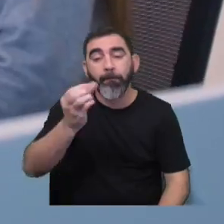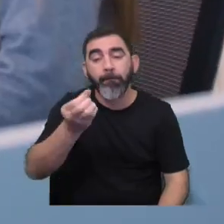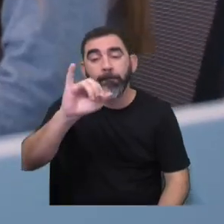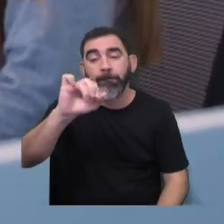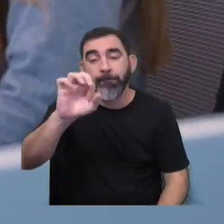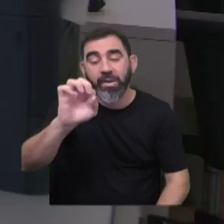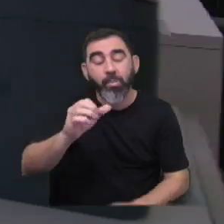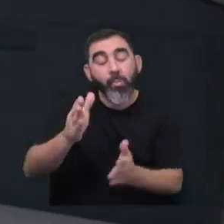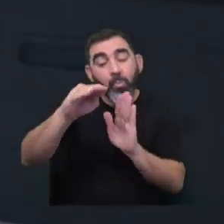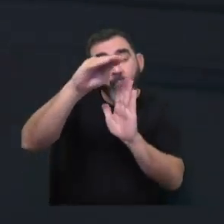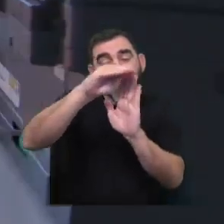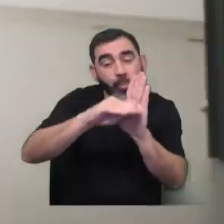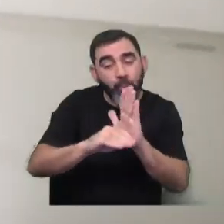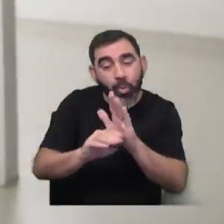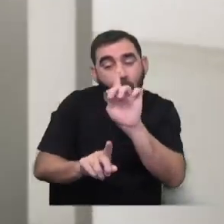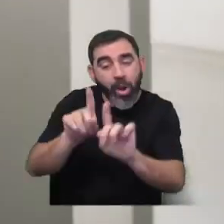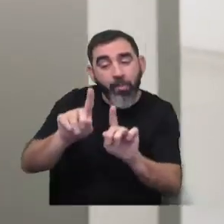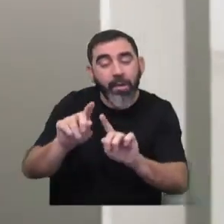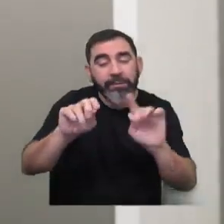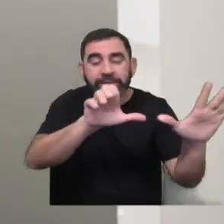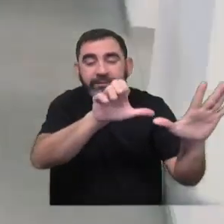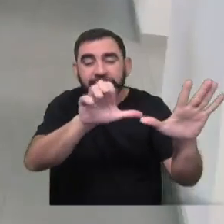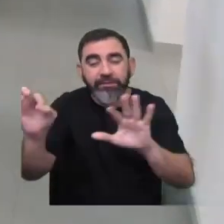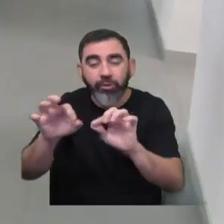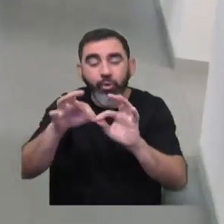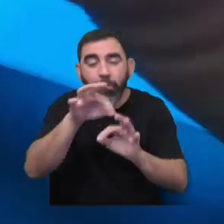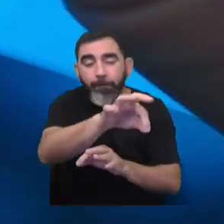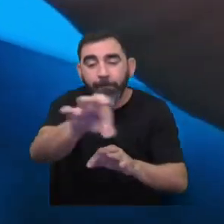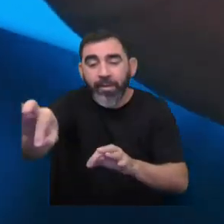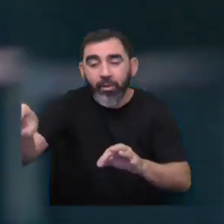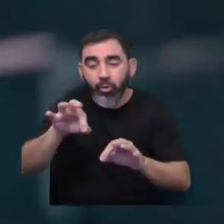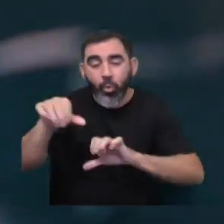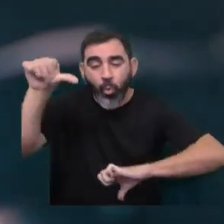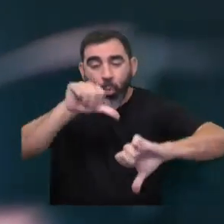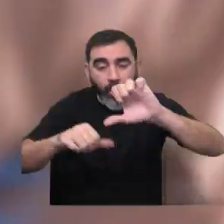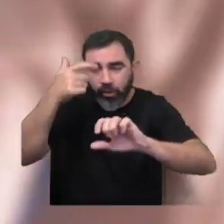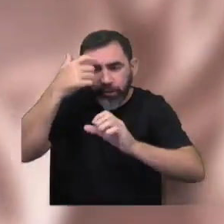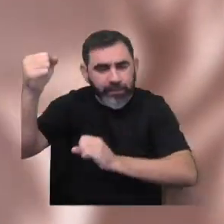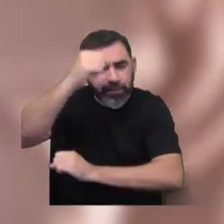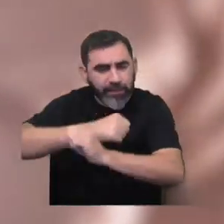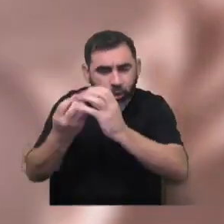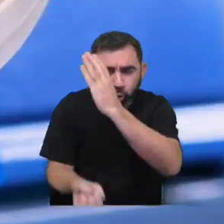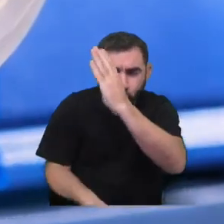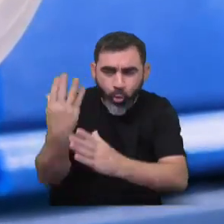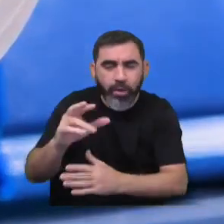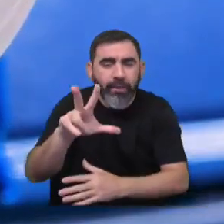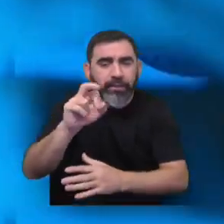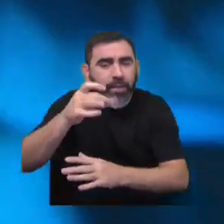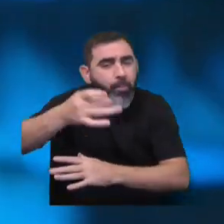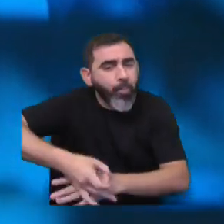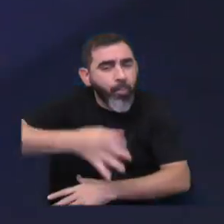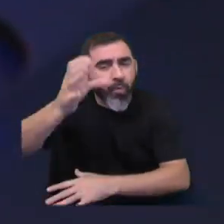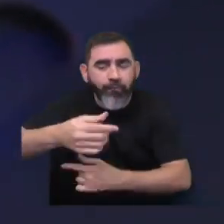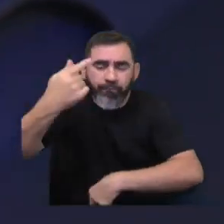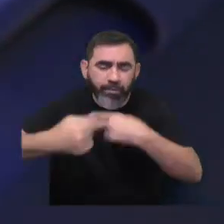programa académico que combina más de 600 metros cuadrados de laboratorios, tecnología de vanguardia y una treintena de especialistas en